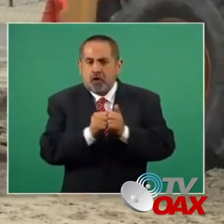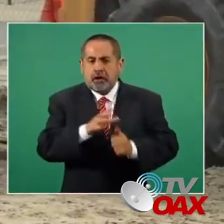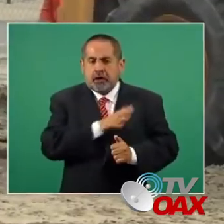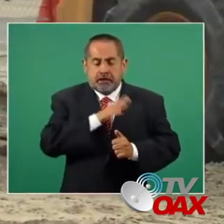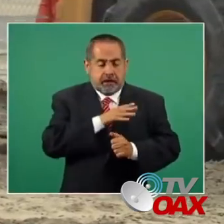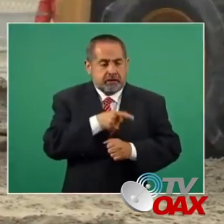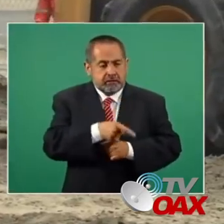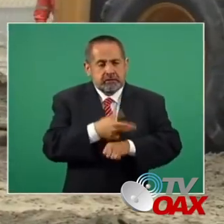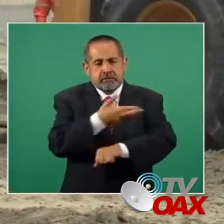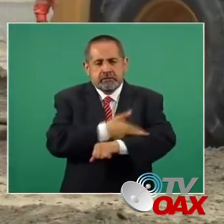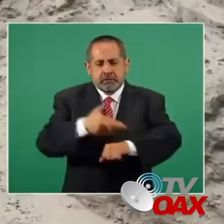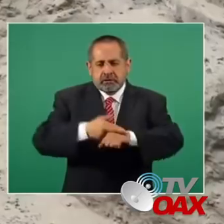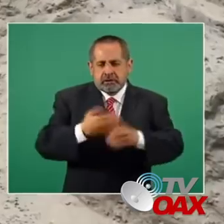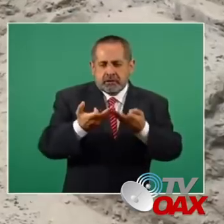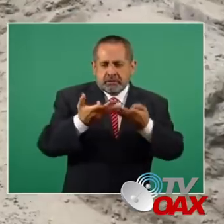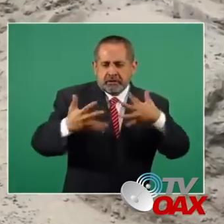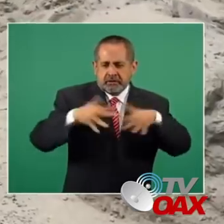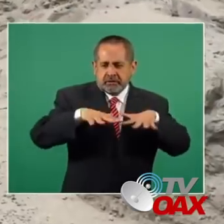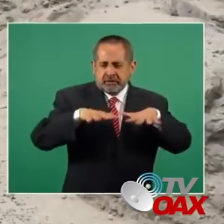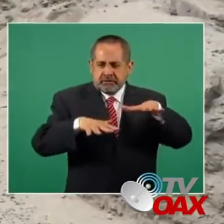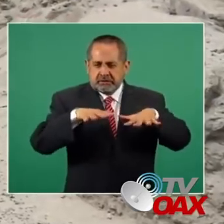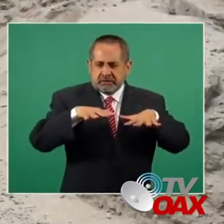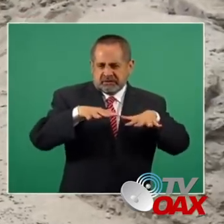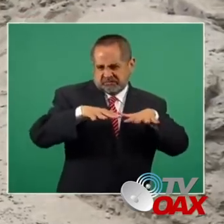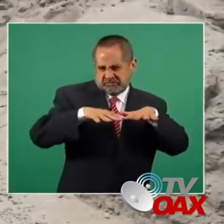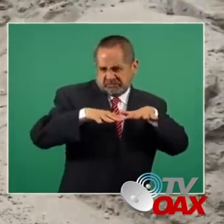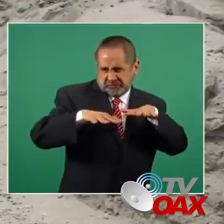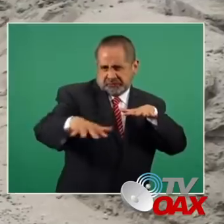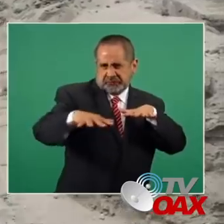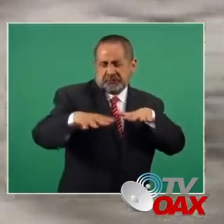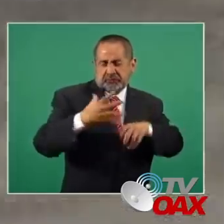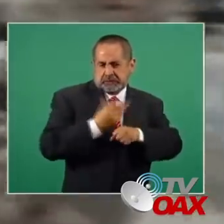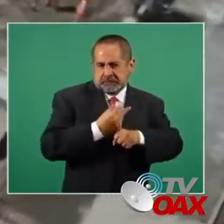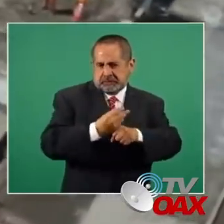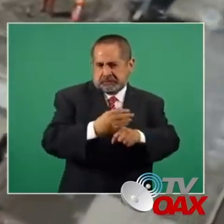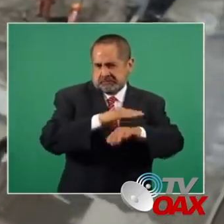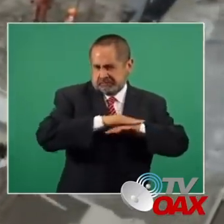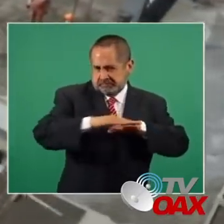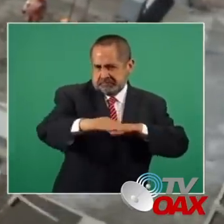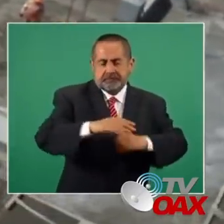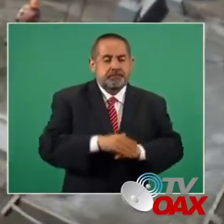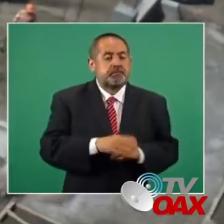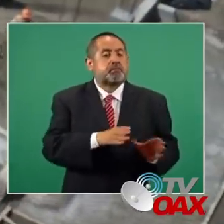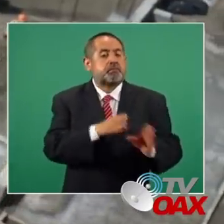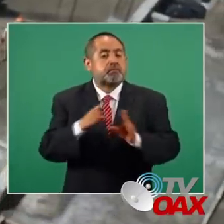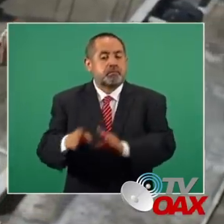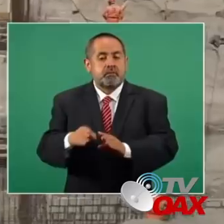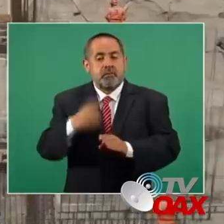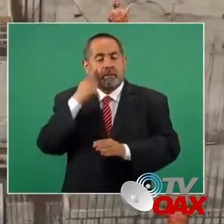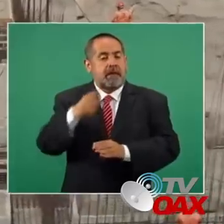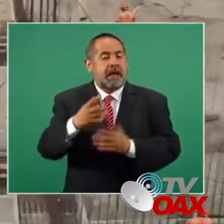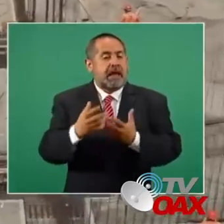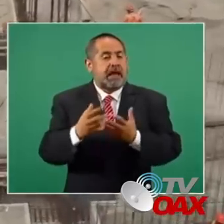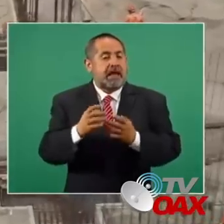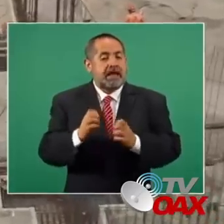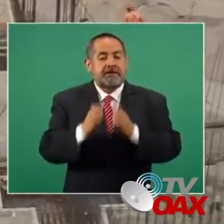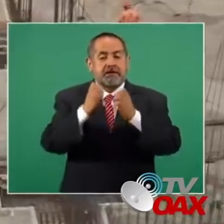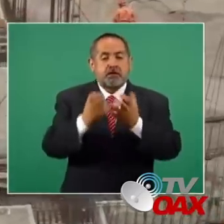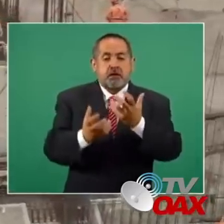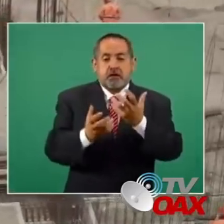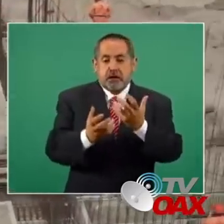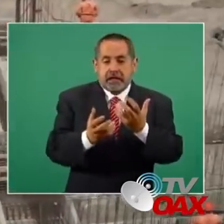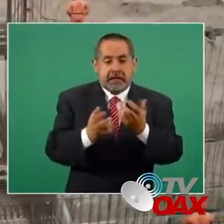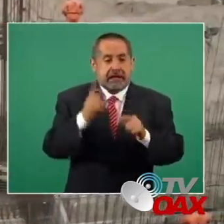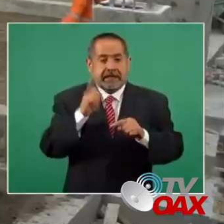el trazo, nivelación y excavación para el desplante de losa de cimentación. Y en los edificios contra incendio y telecomunicaciones,